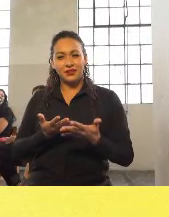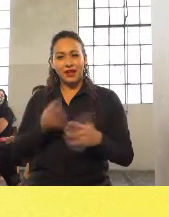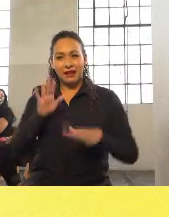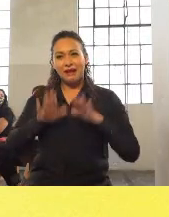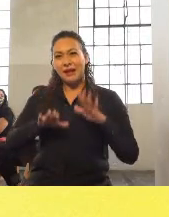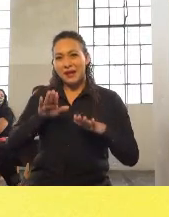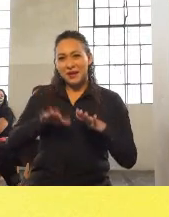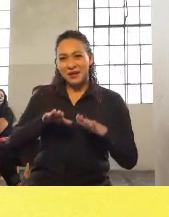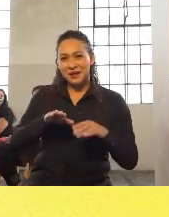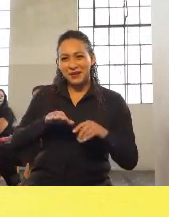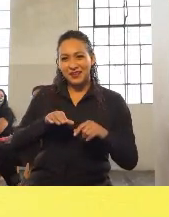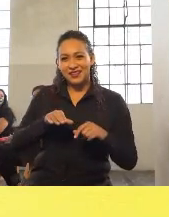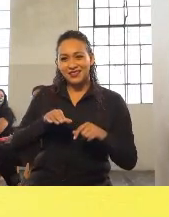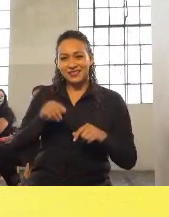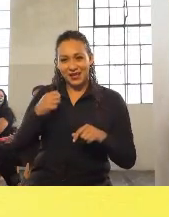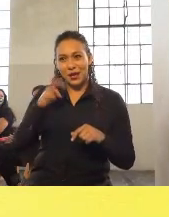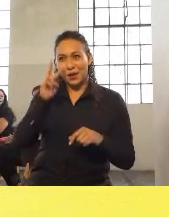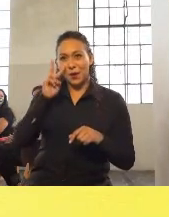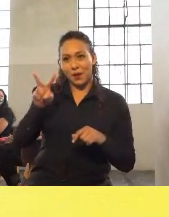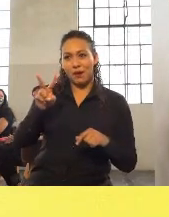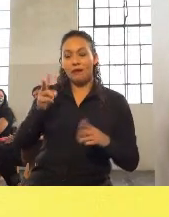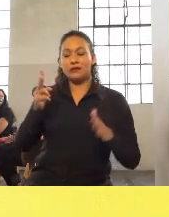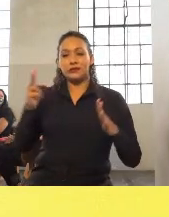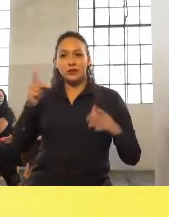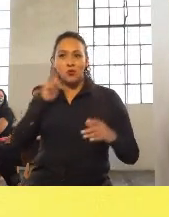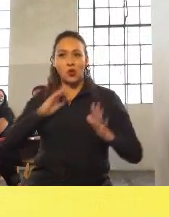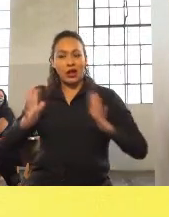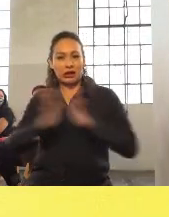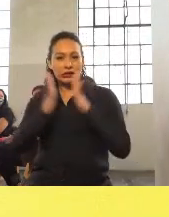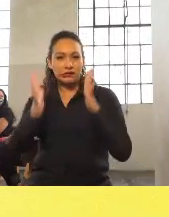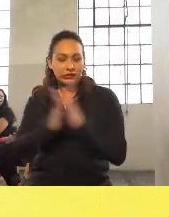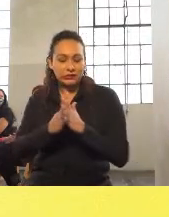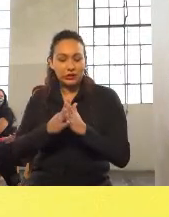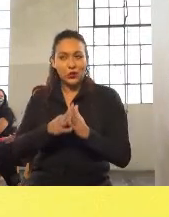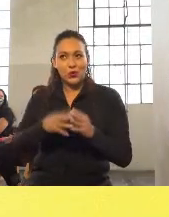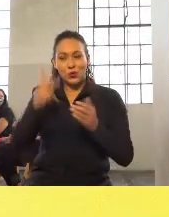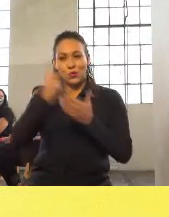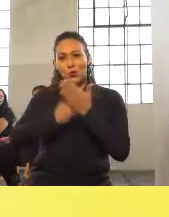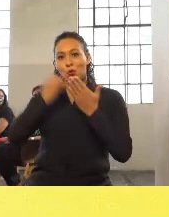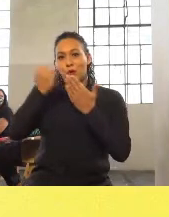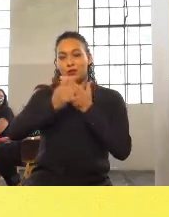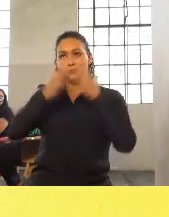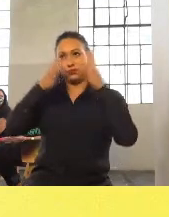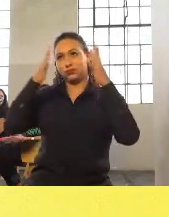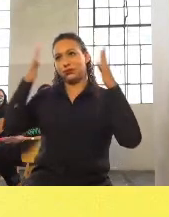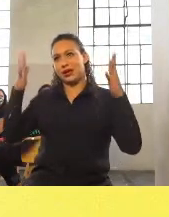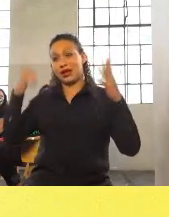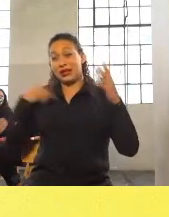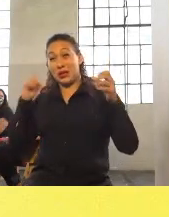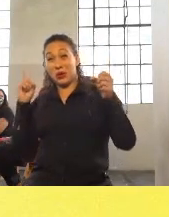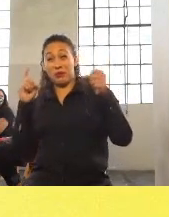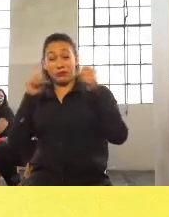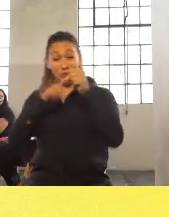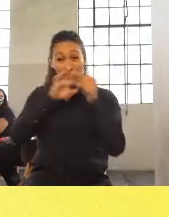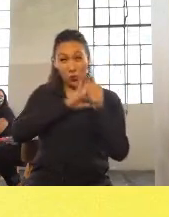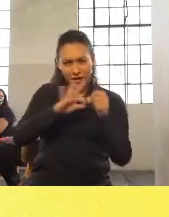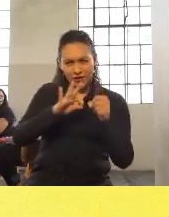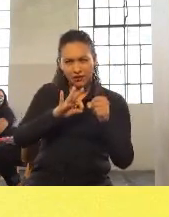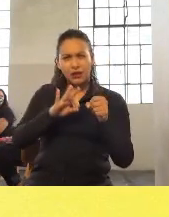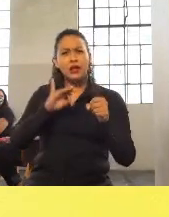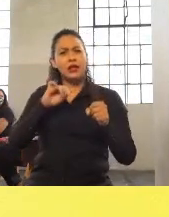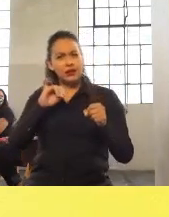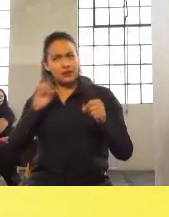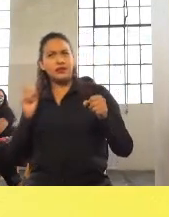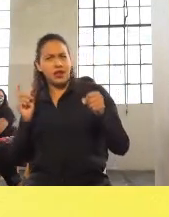zapatotes que se me hacen gigantes de llenar, pero creo que al asumir que una persona, sea quien sea, puede llenar